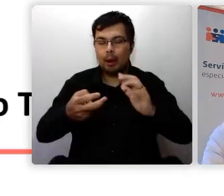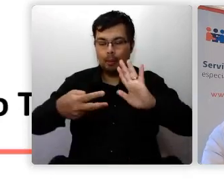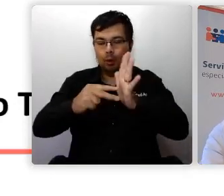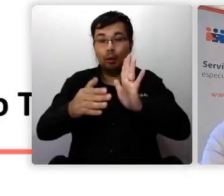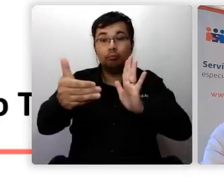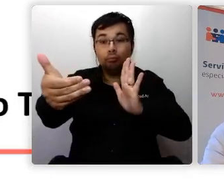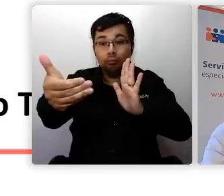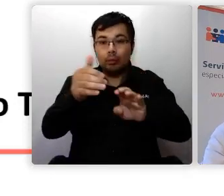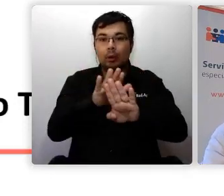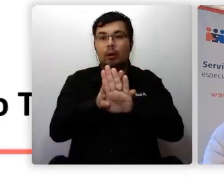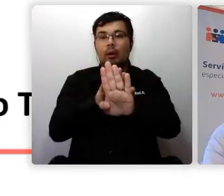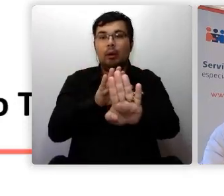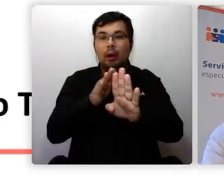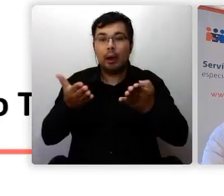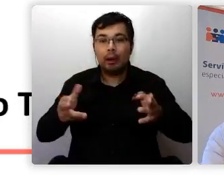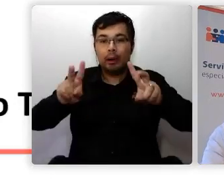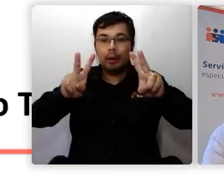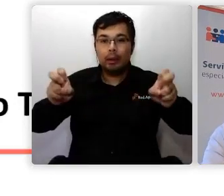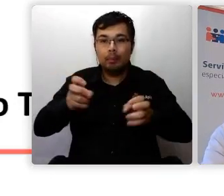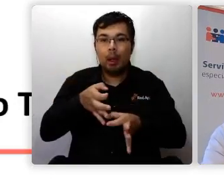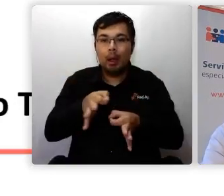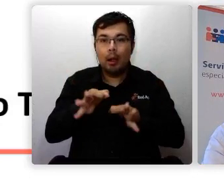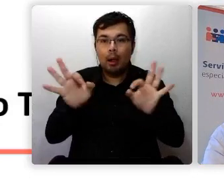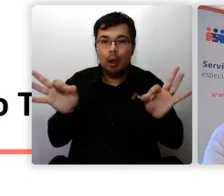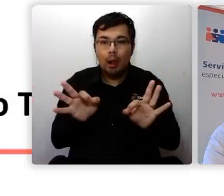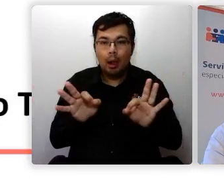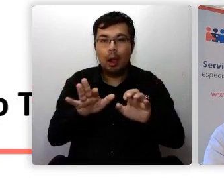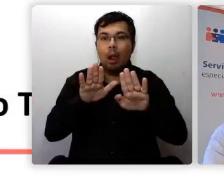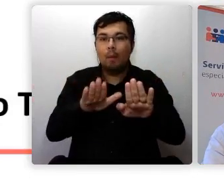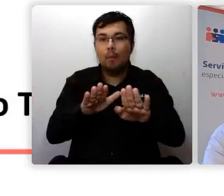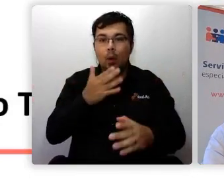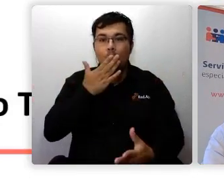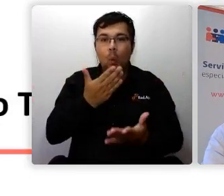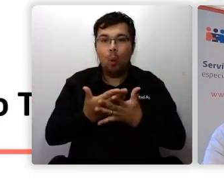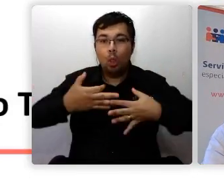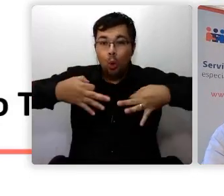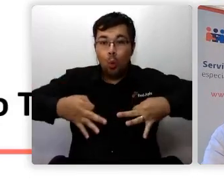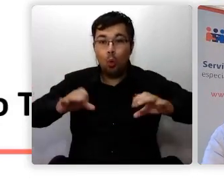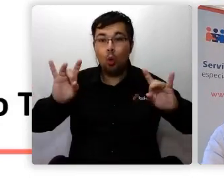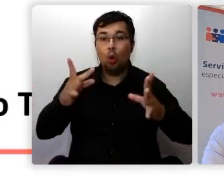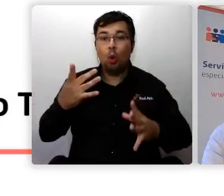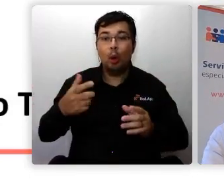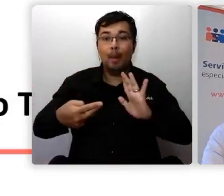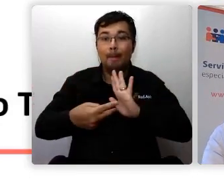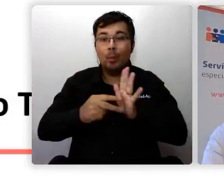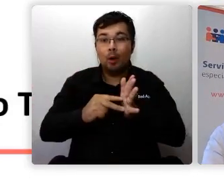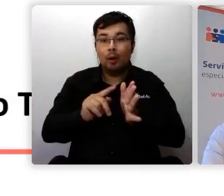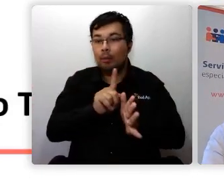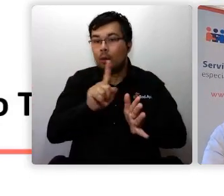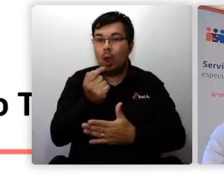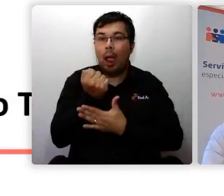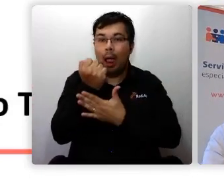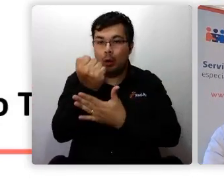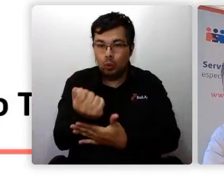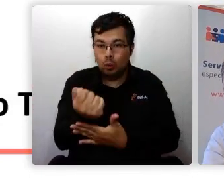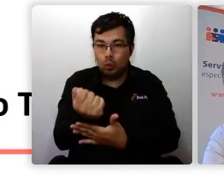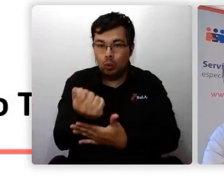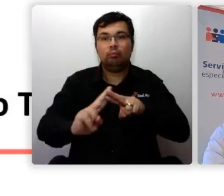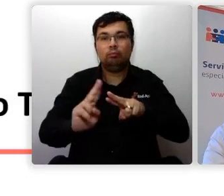Esta parte de la orientación apoyo. No solamente cuando vienen los problemas, ayudar a corregirlos, sino que en este sentido también podemos prevenir